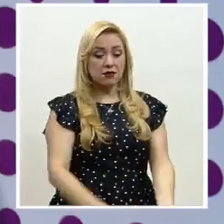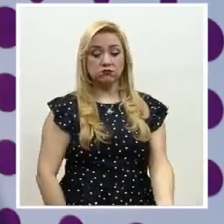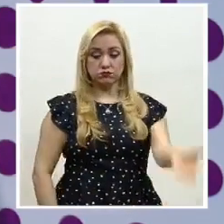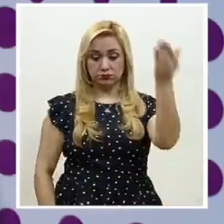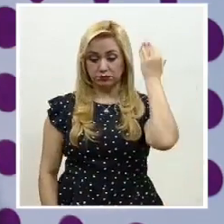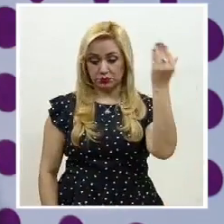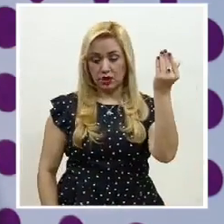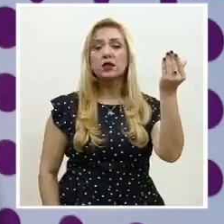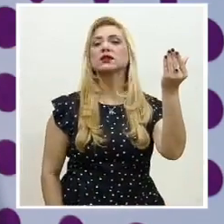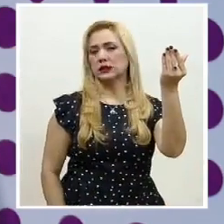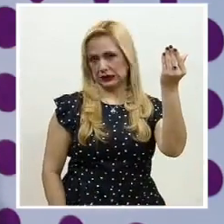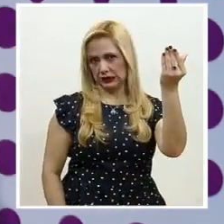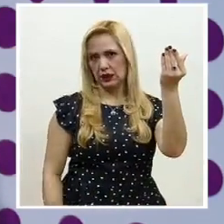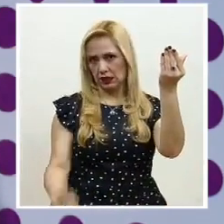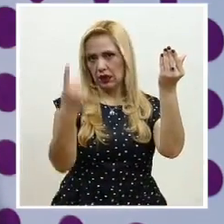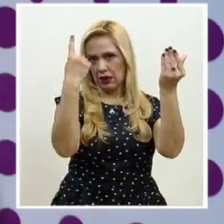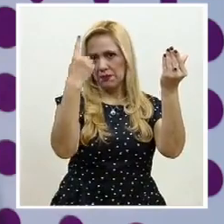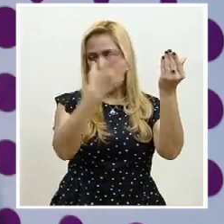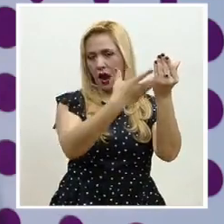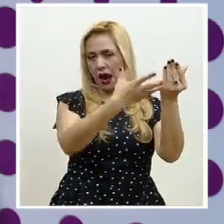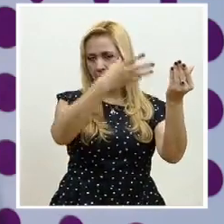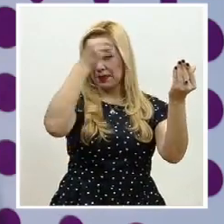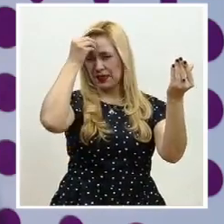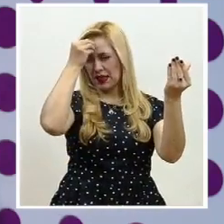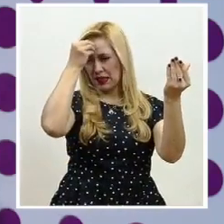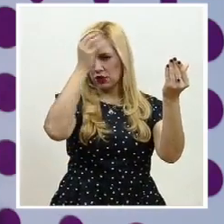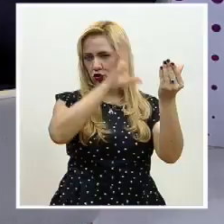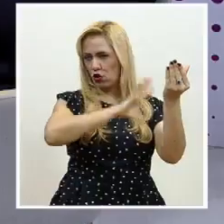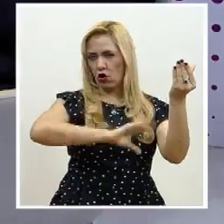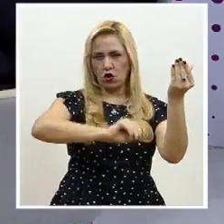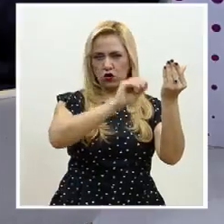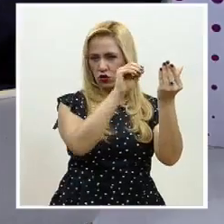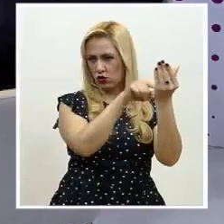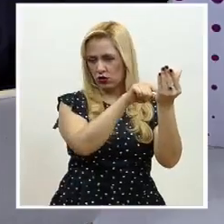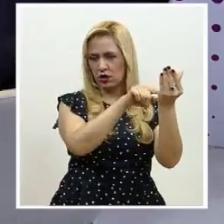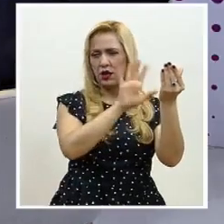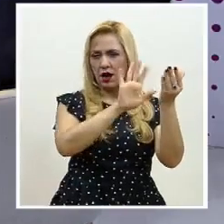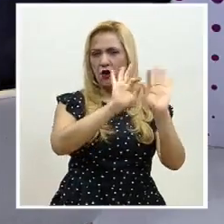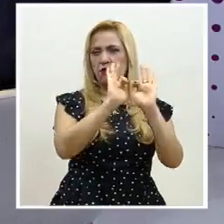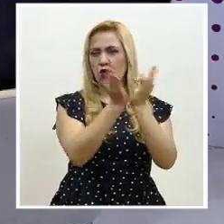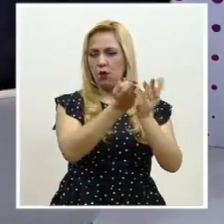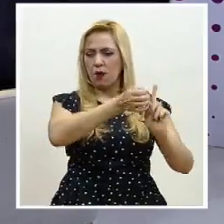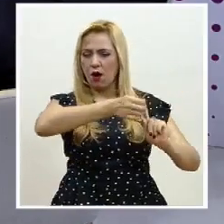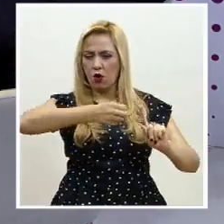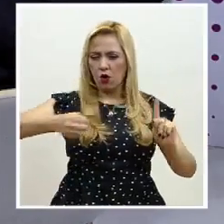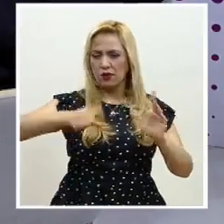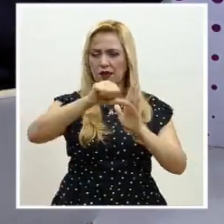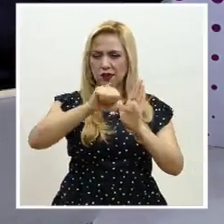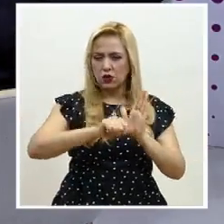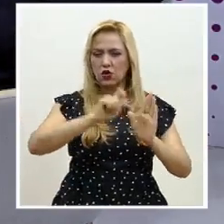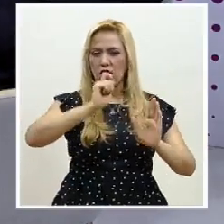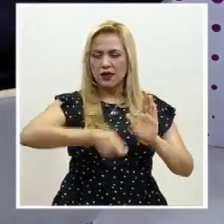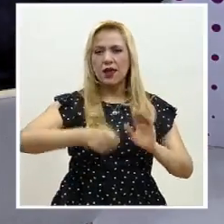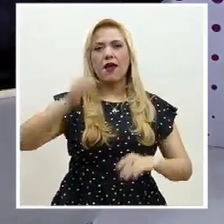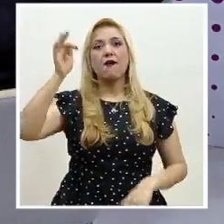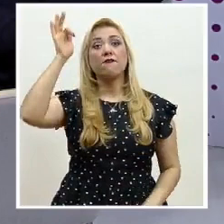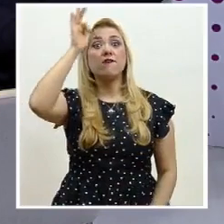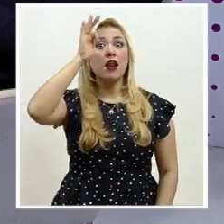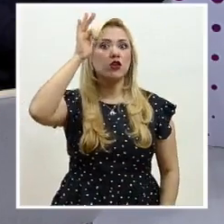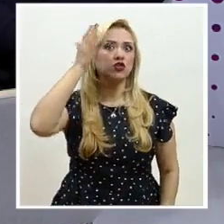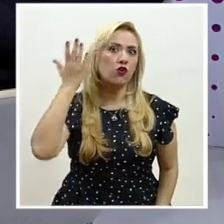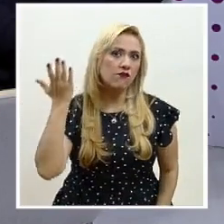pues claro, como formación principal, pero tenemos que asomarnos a dos cosas: a la formación multidisciplinaria a través de distintas cosas, la filosofía, por